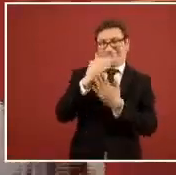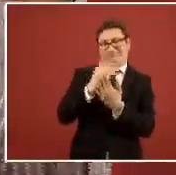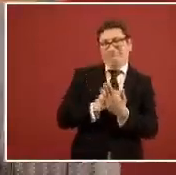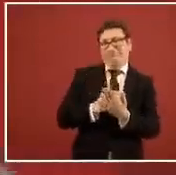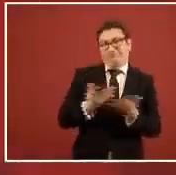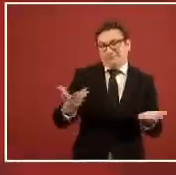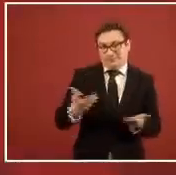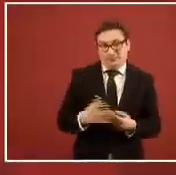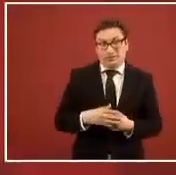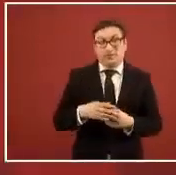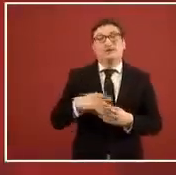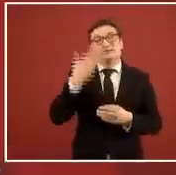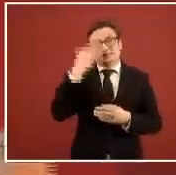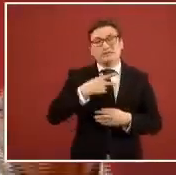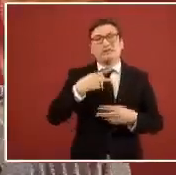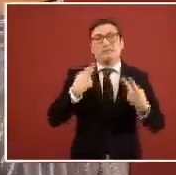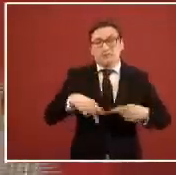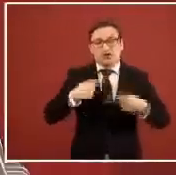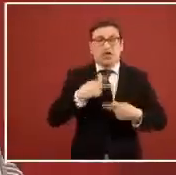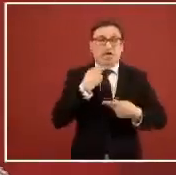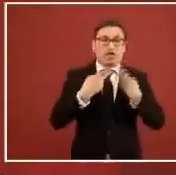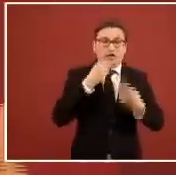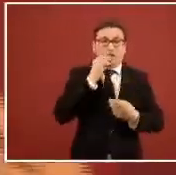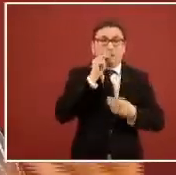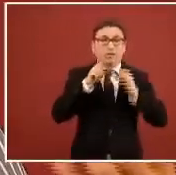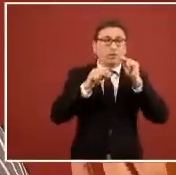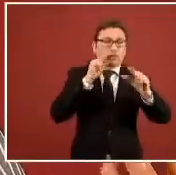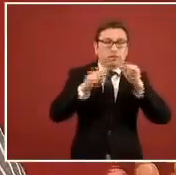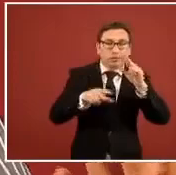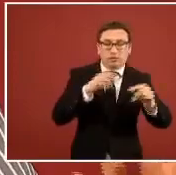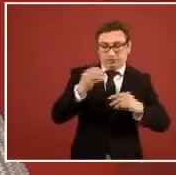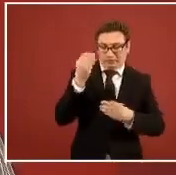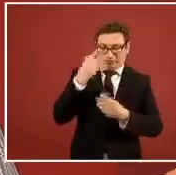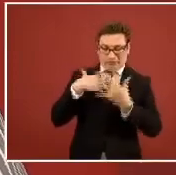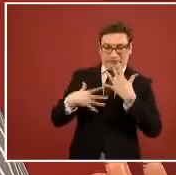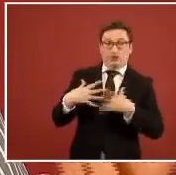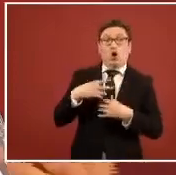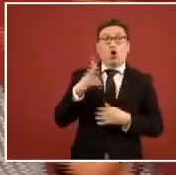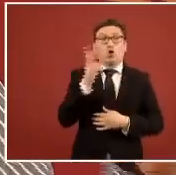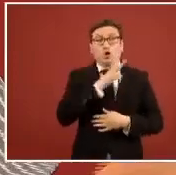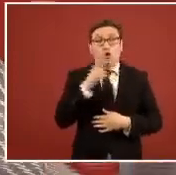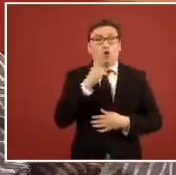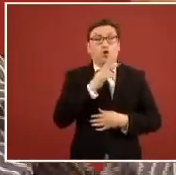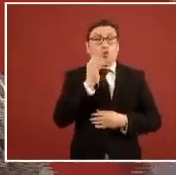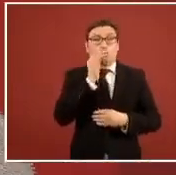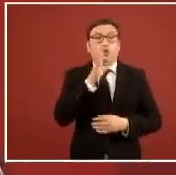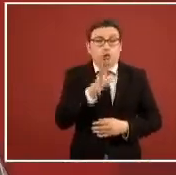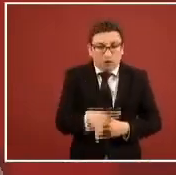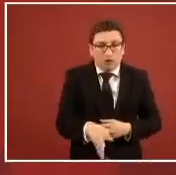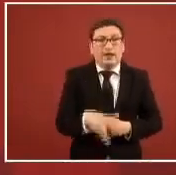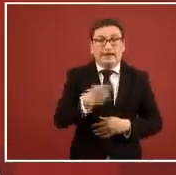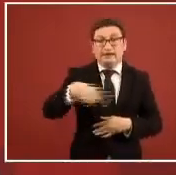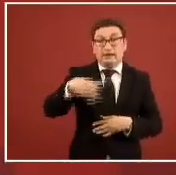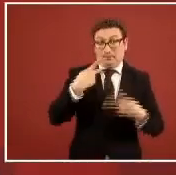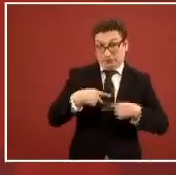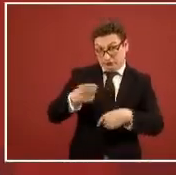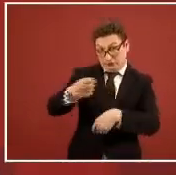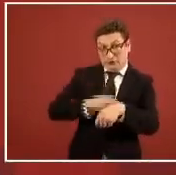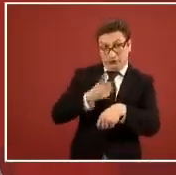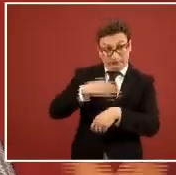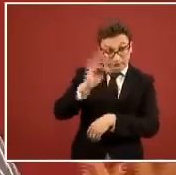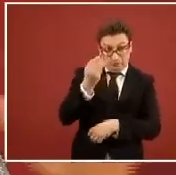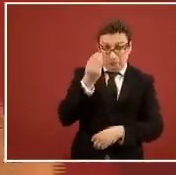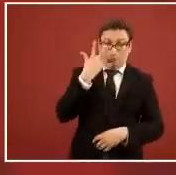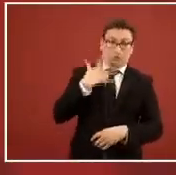recibamos las gotas de saliva o las pequeñas partículas de secreciones respiratorias de alguien que pudiera estar